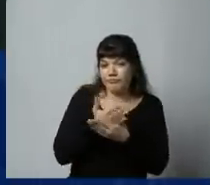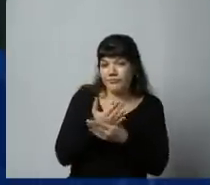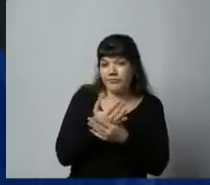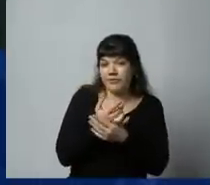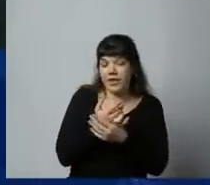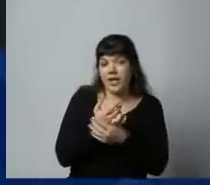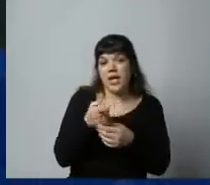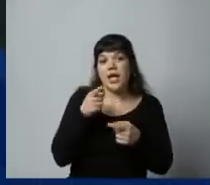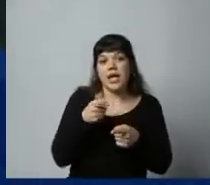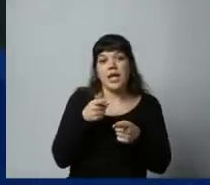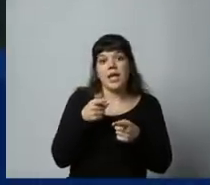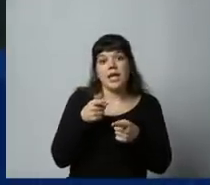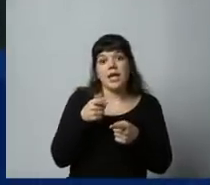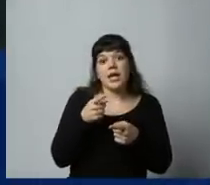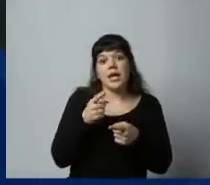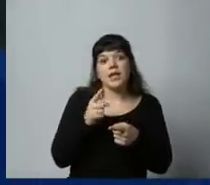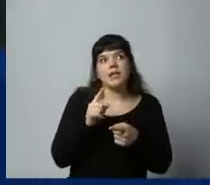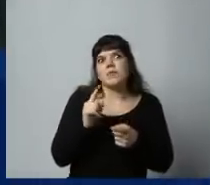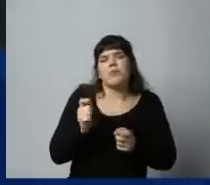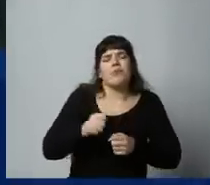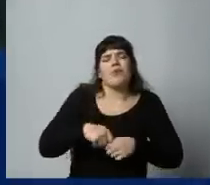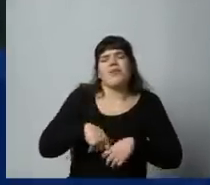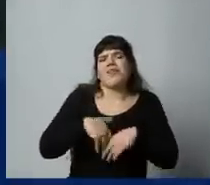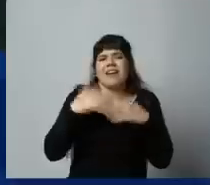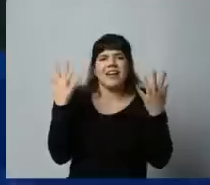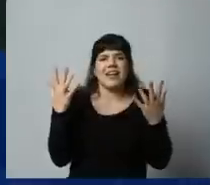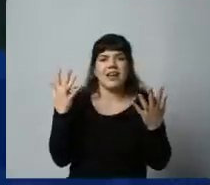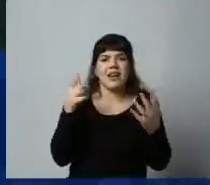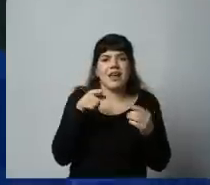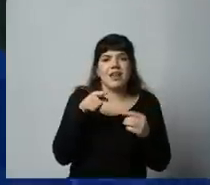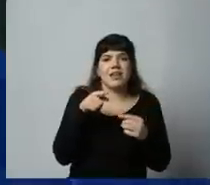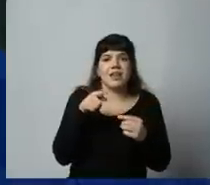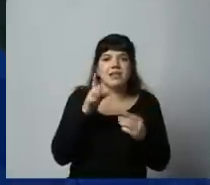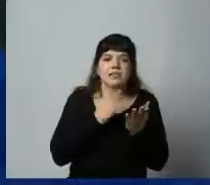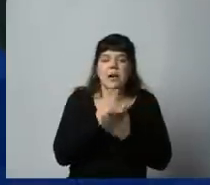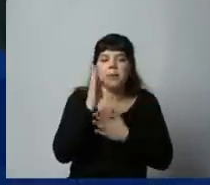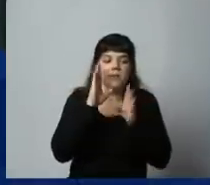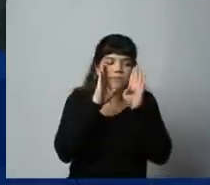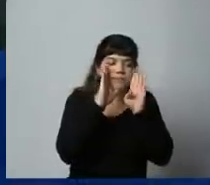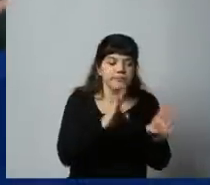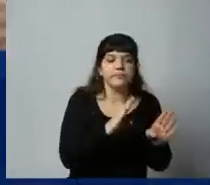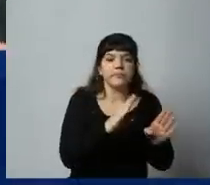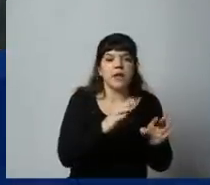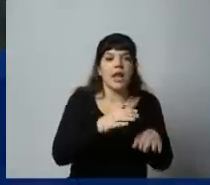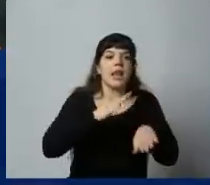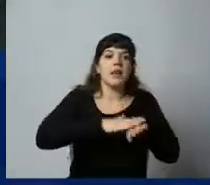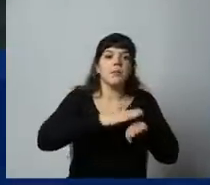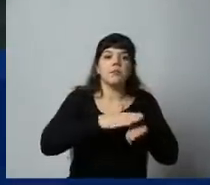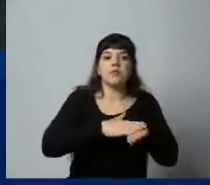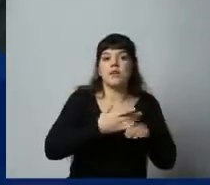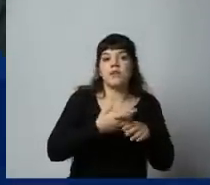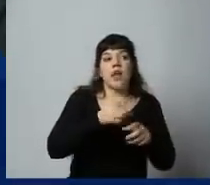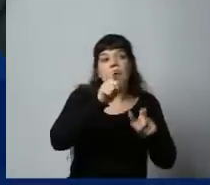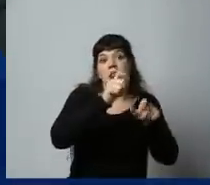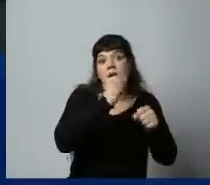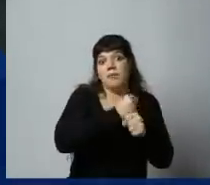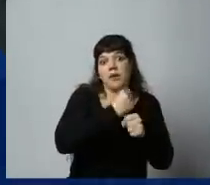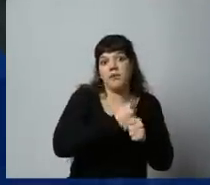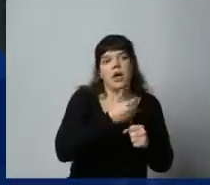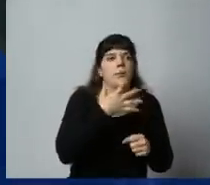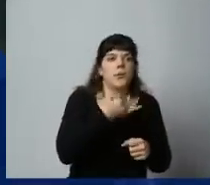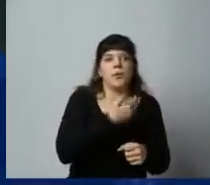tiene una enorme recae en la responsabilidad de los auxiliares los